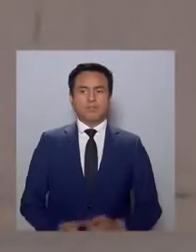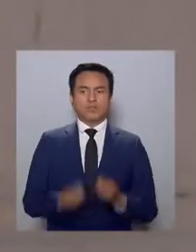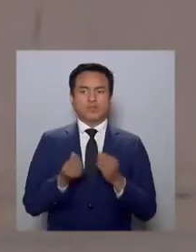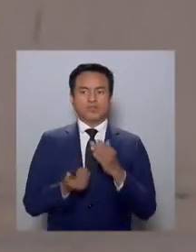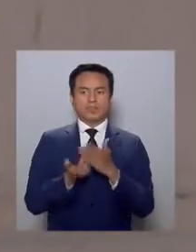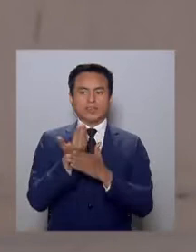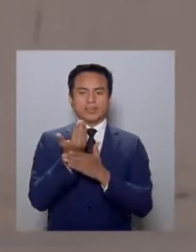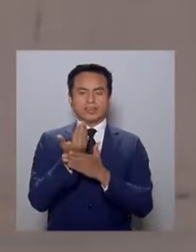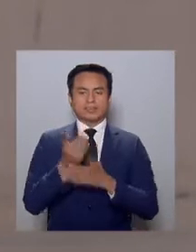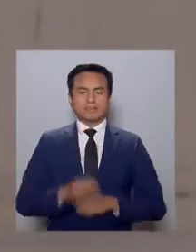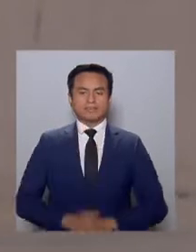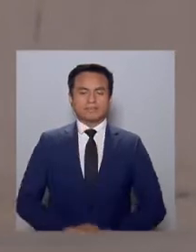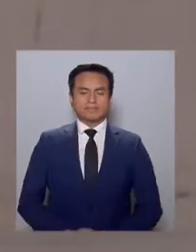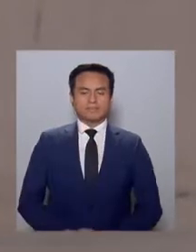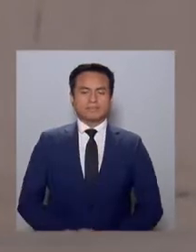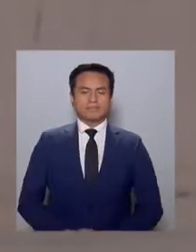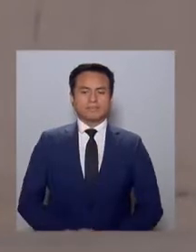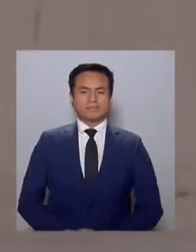Buenos días,